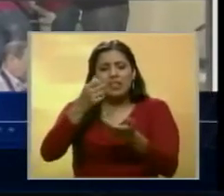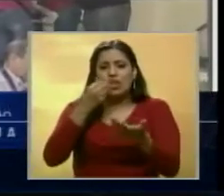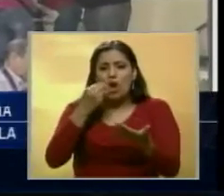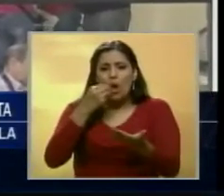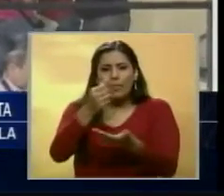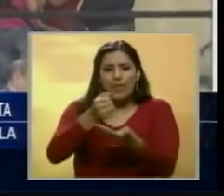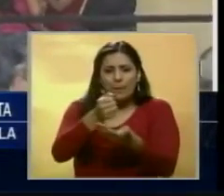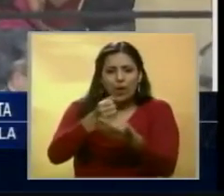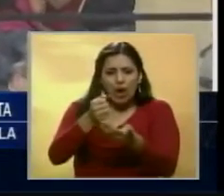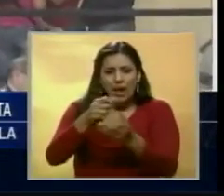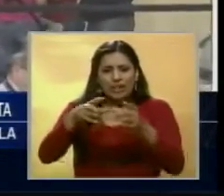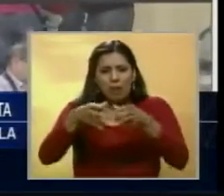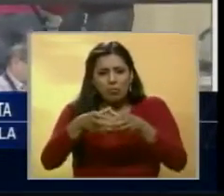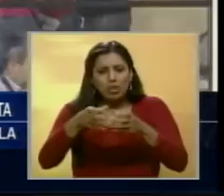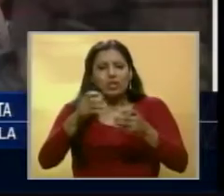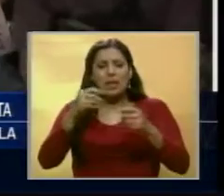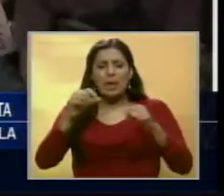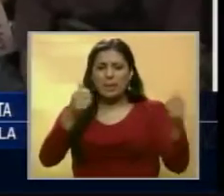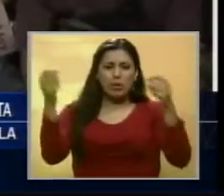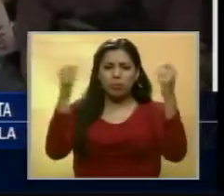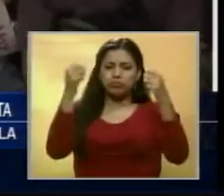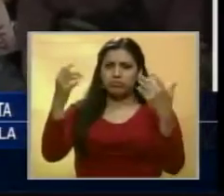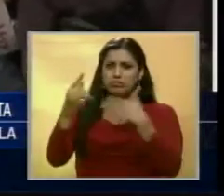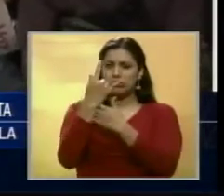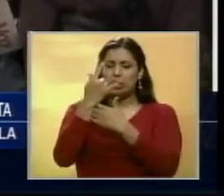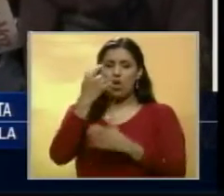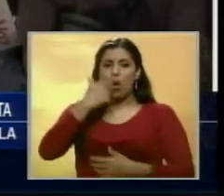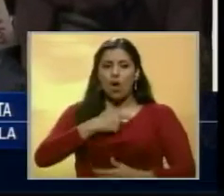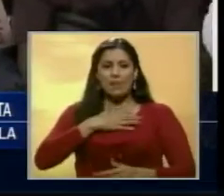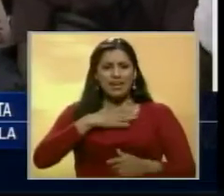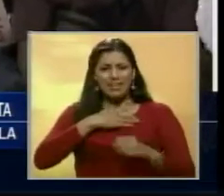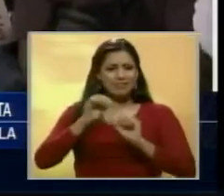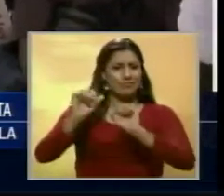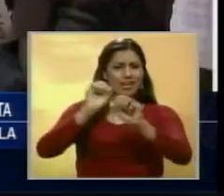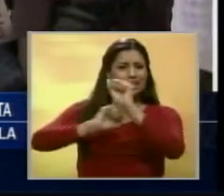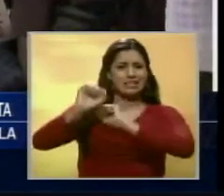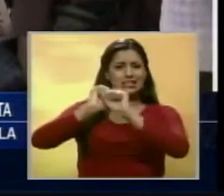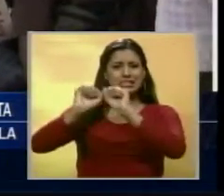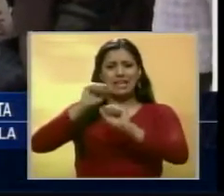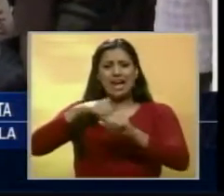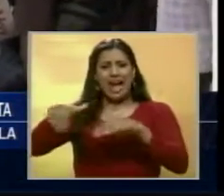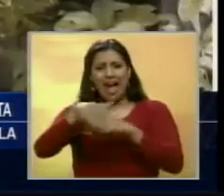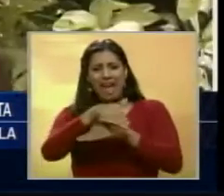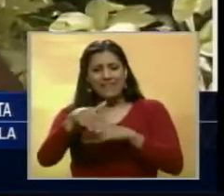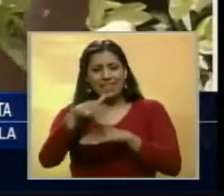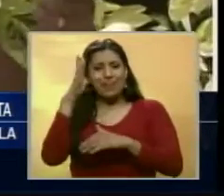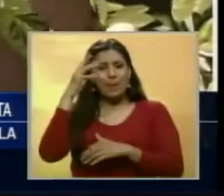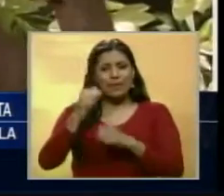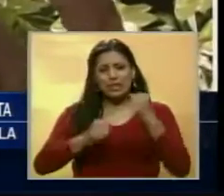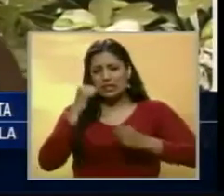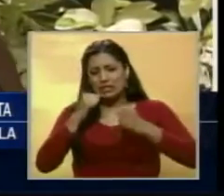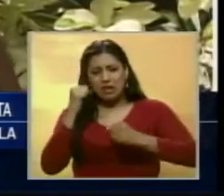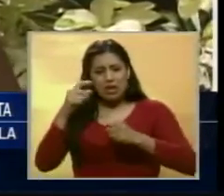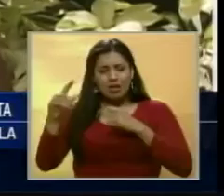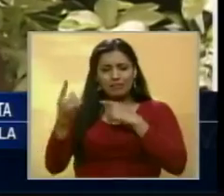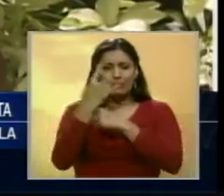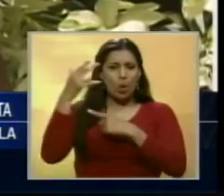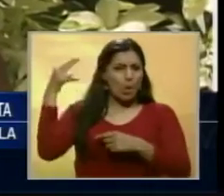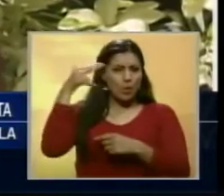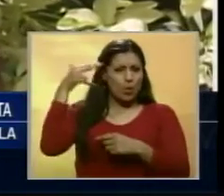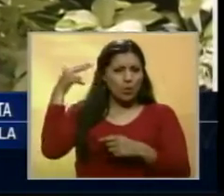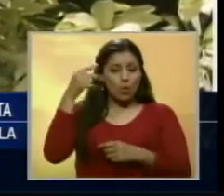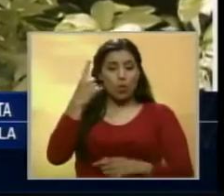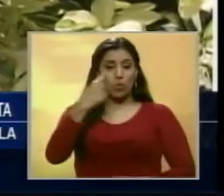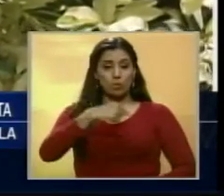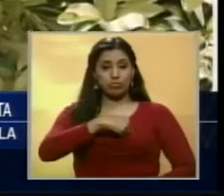de comida rápida cuando iniciaron los disturbios. La víctima intentó retirarse del lugar por la avenida principal de Petare cuando recibió 2 disparos,